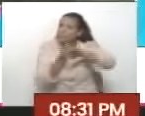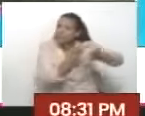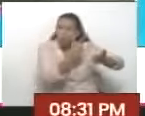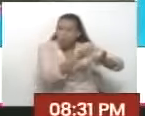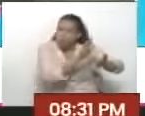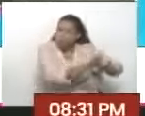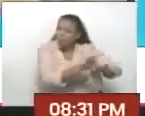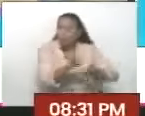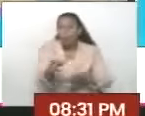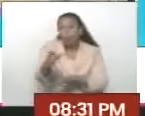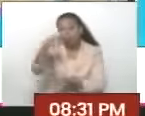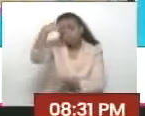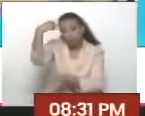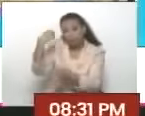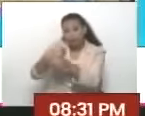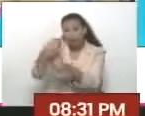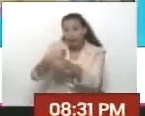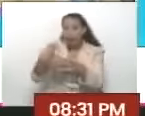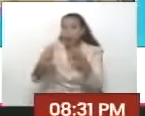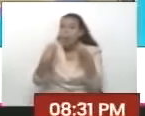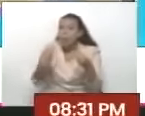¿O es que la clase obrera